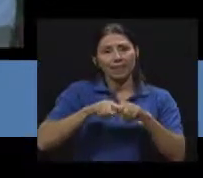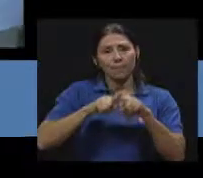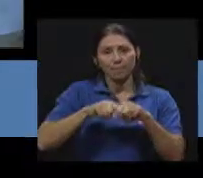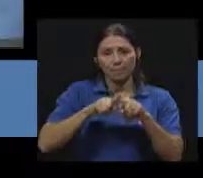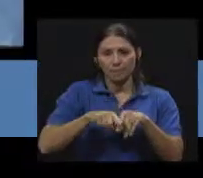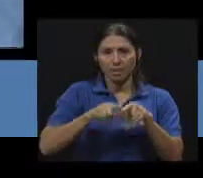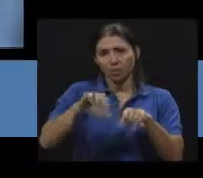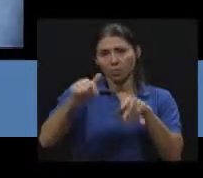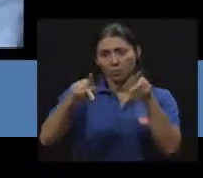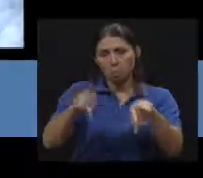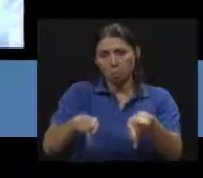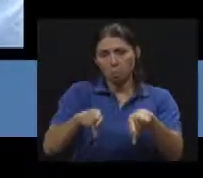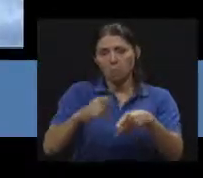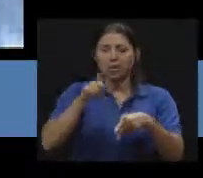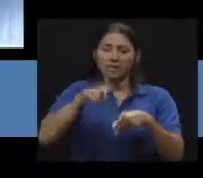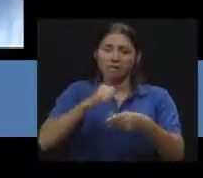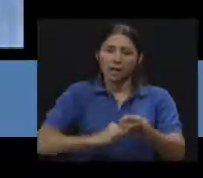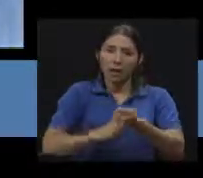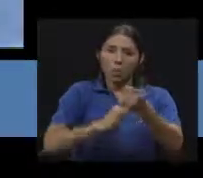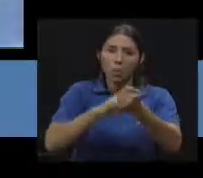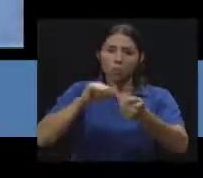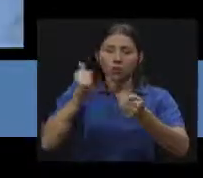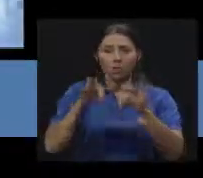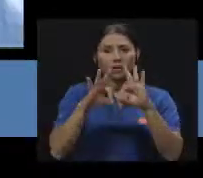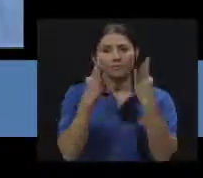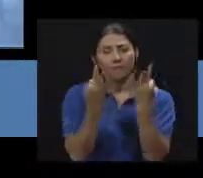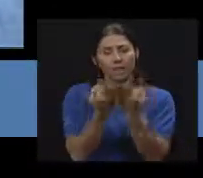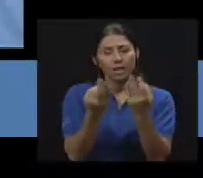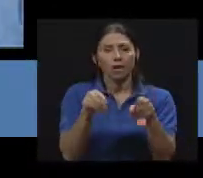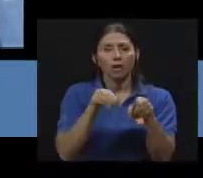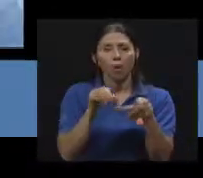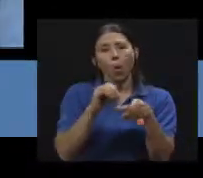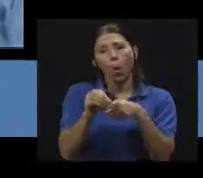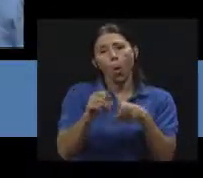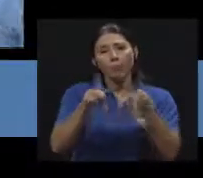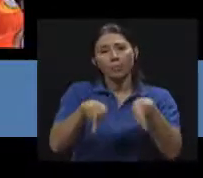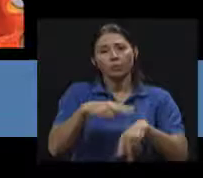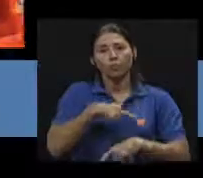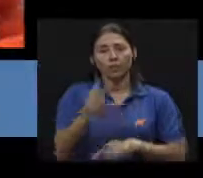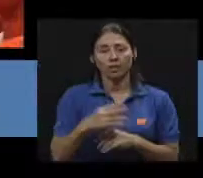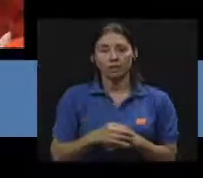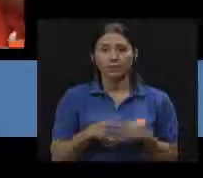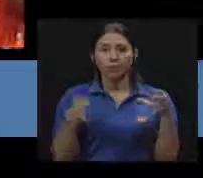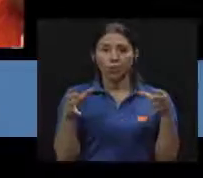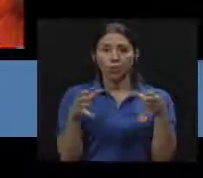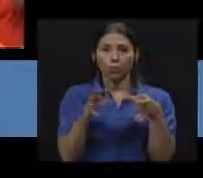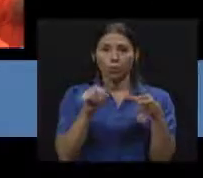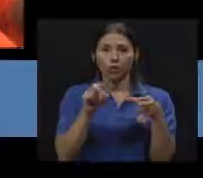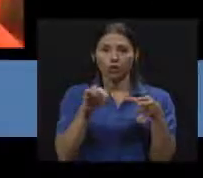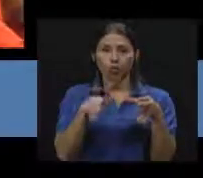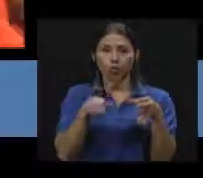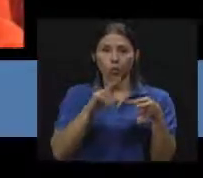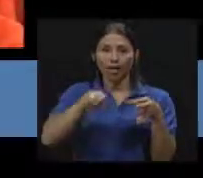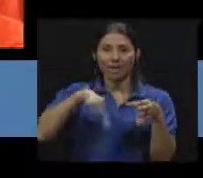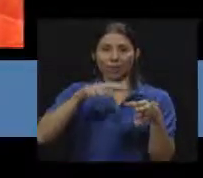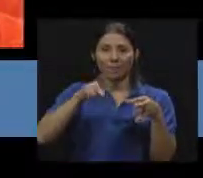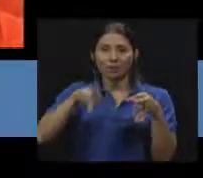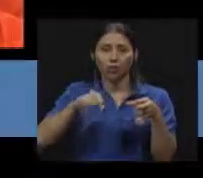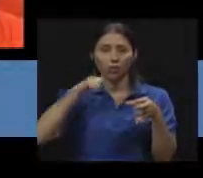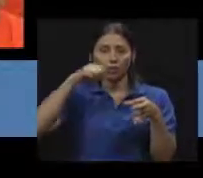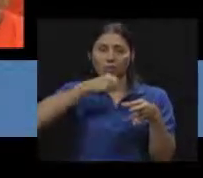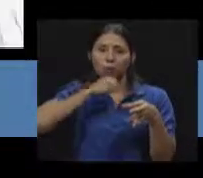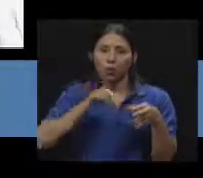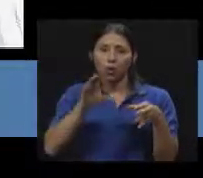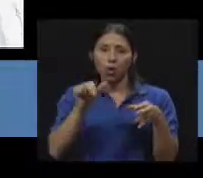mayores con dependencia funcional, sus familiares y los voluntarios que las atienden. El Consejo Nacional de la Persona Adulta